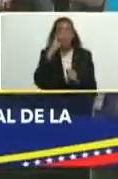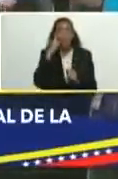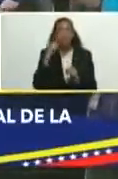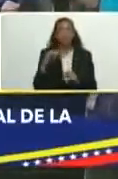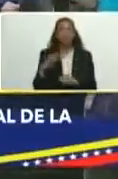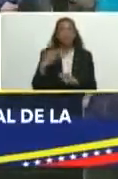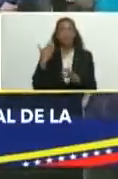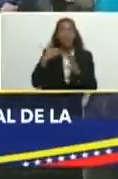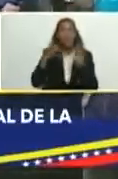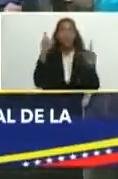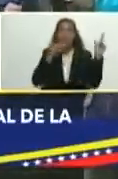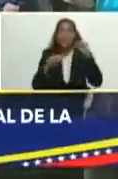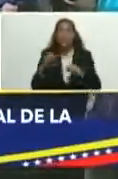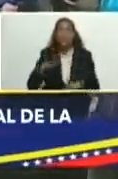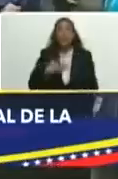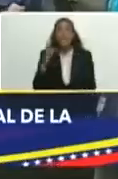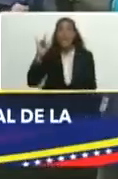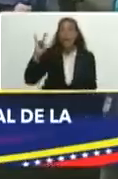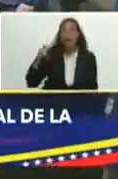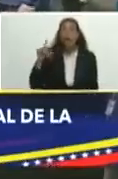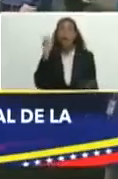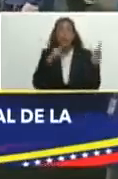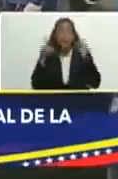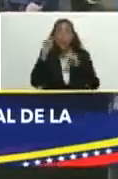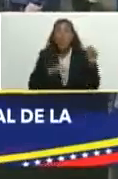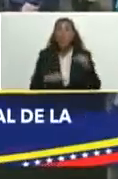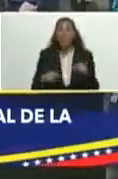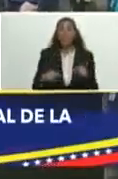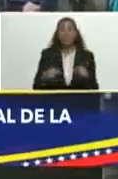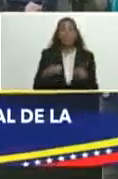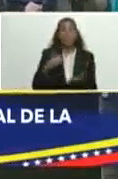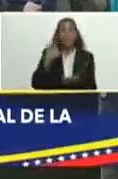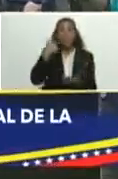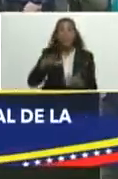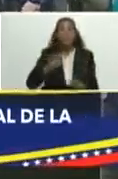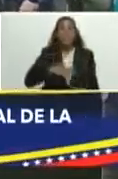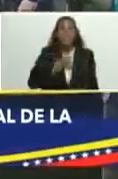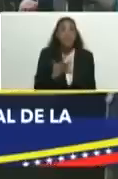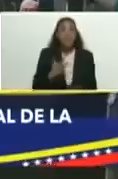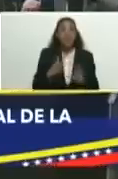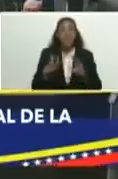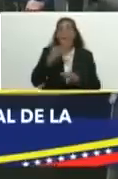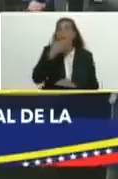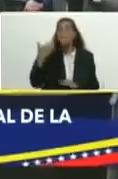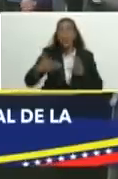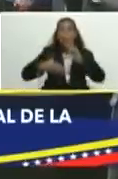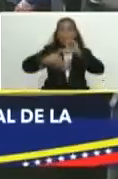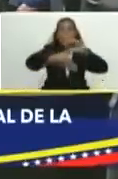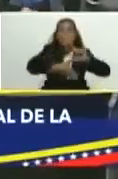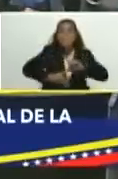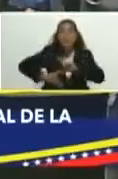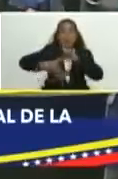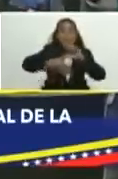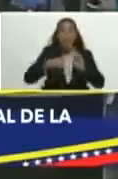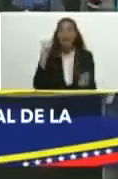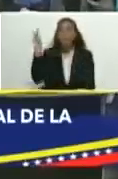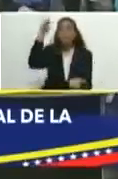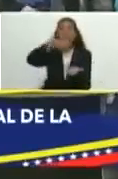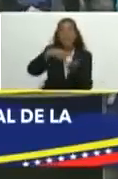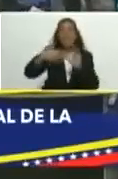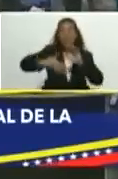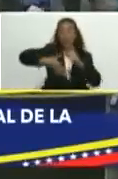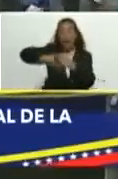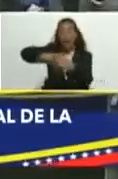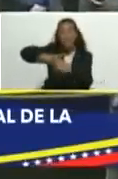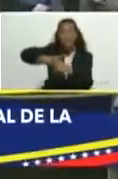paredes. Si usted quiere el mejor caucho que se hace en América Latina, venga a Cauchos Venezuela y aquí tendrá el